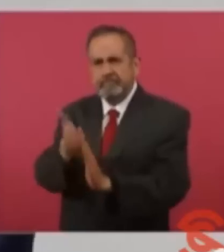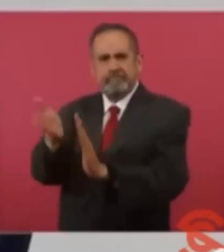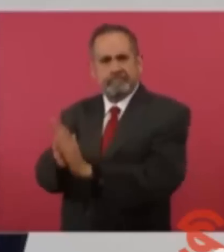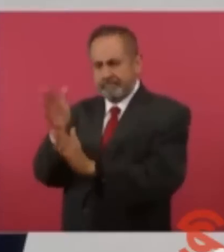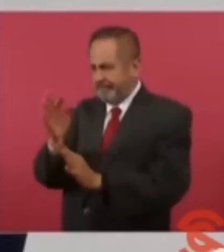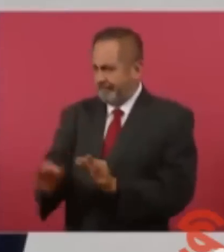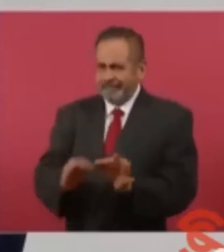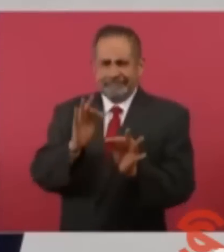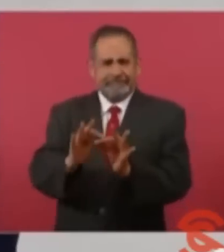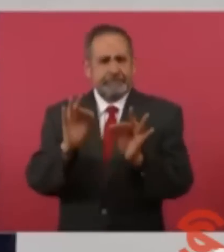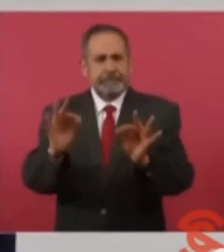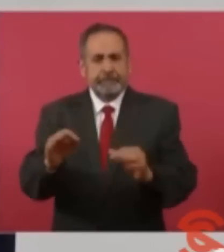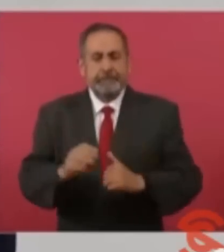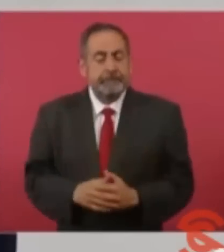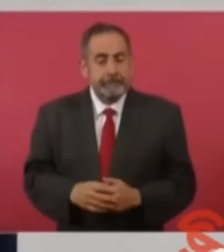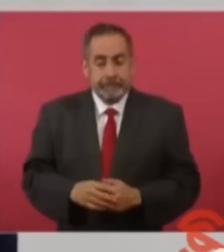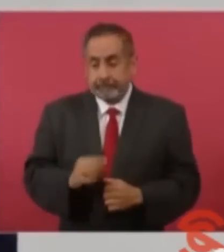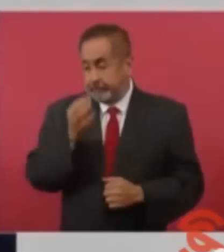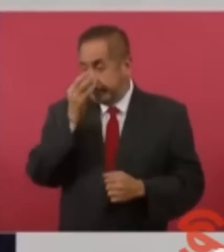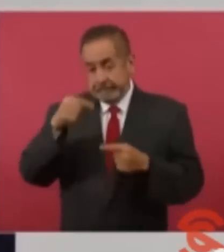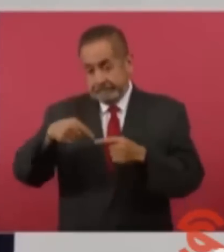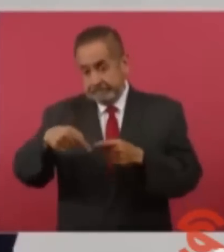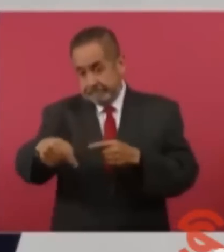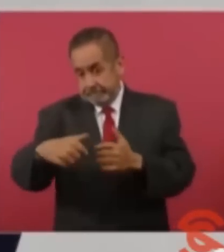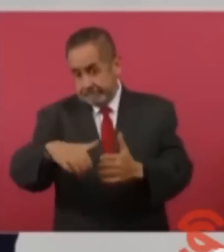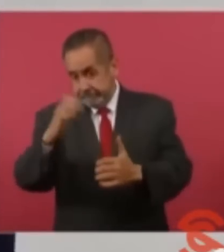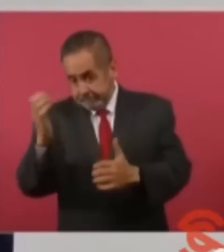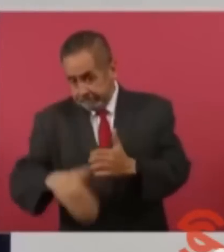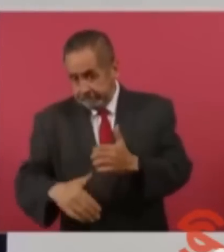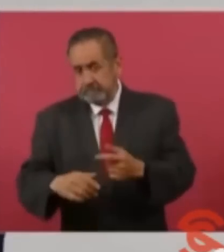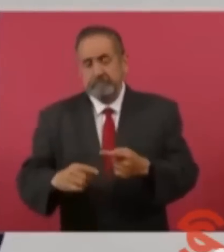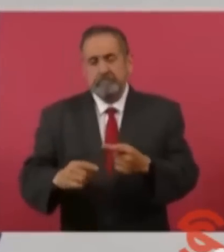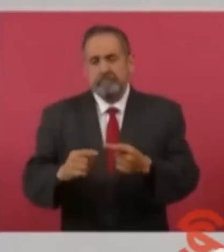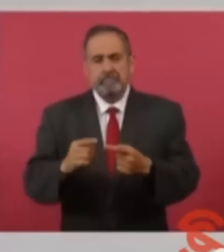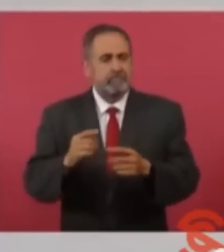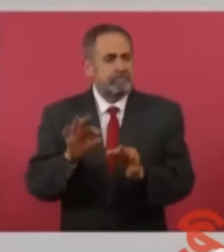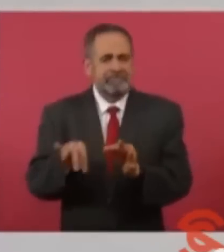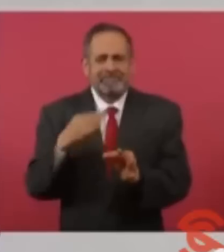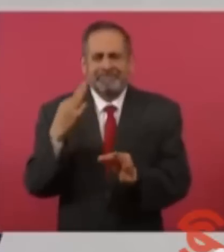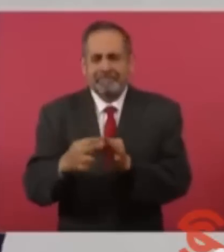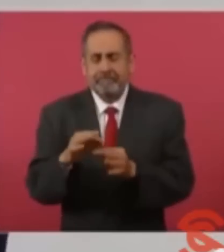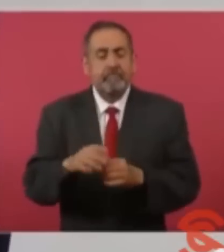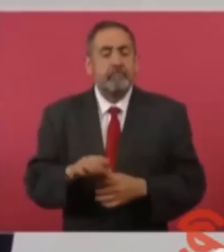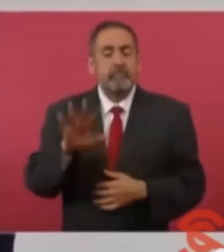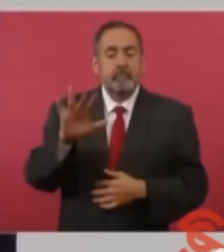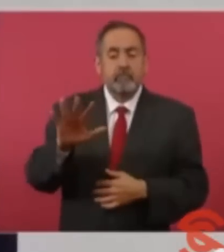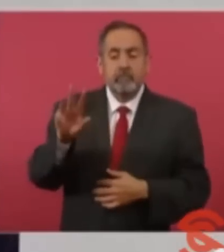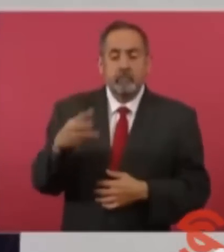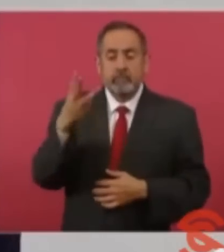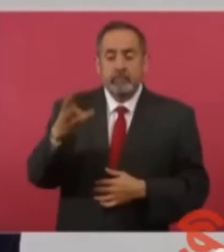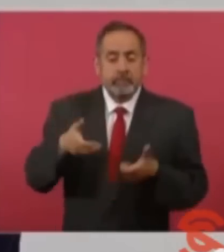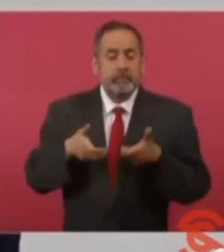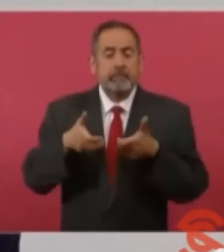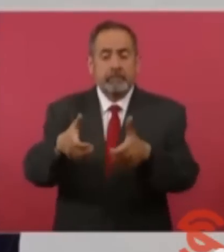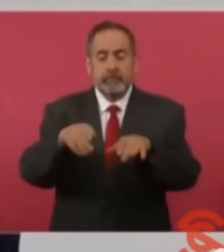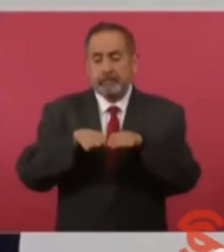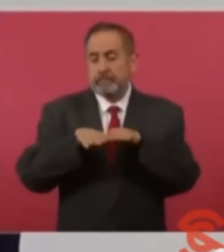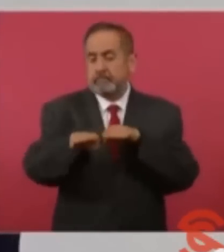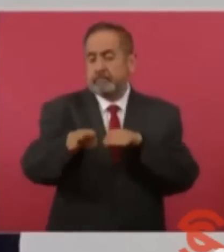terminado, están en proceso o estamos por concluir 53 caminos